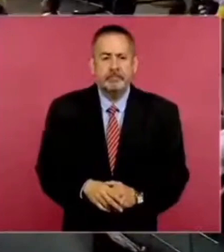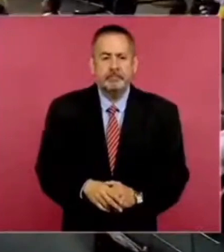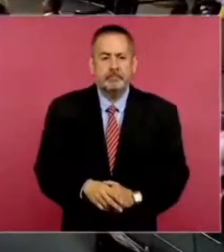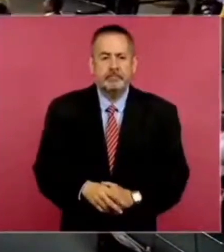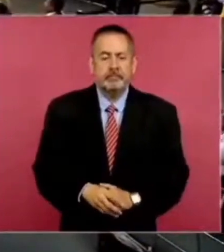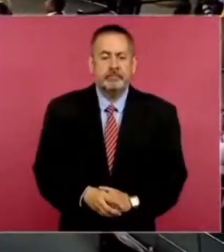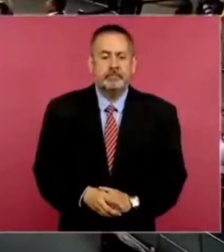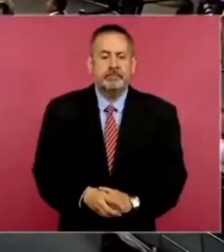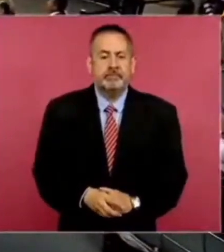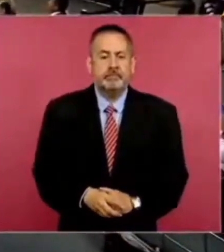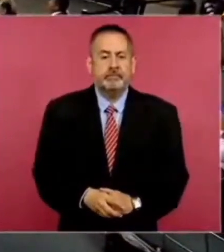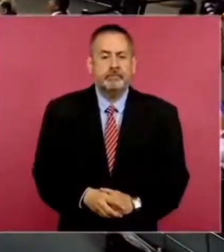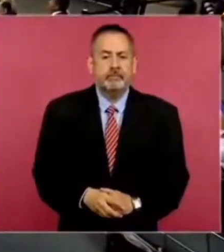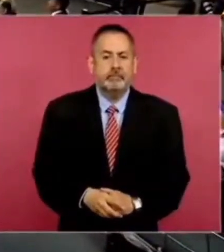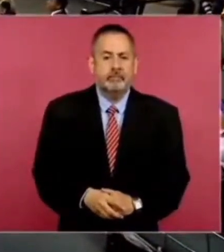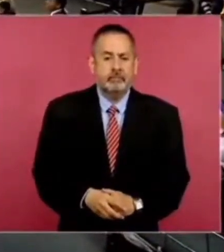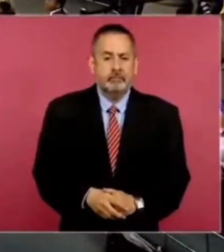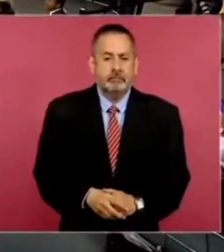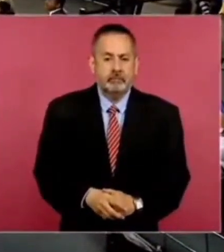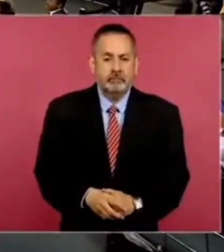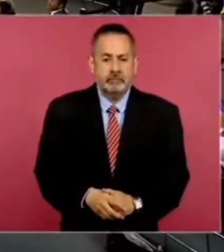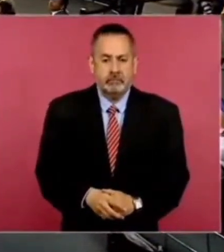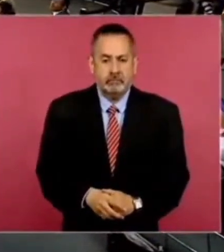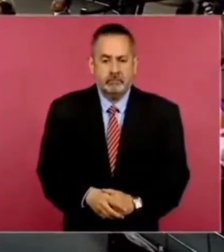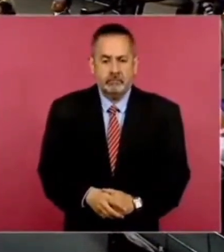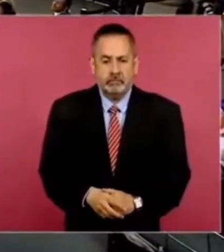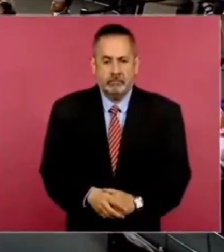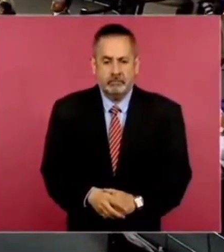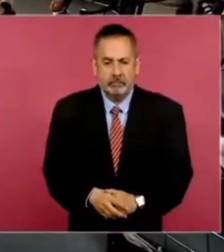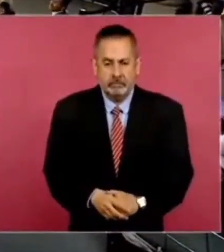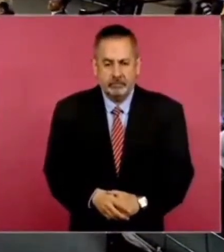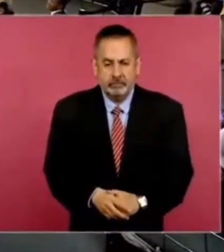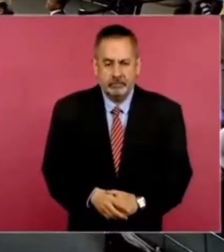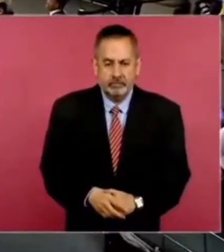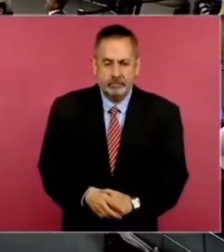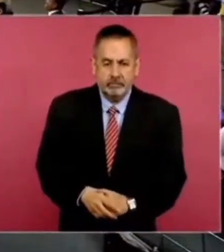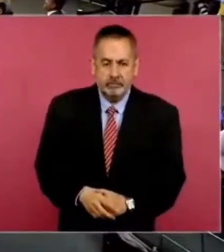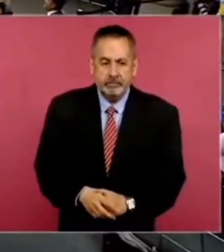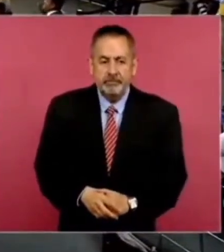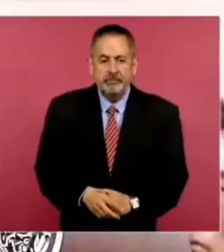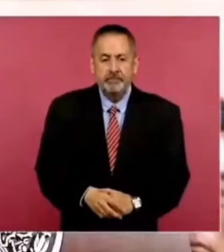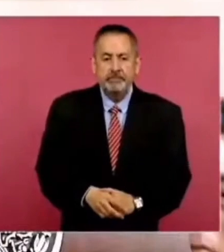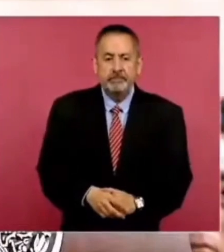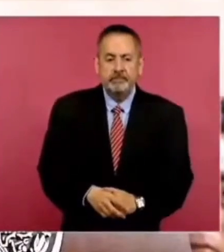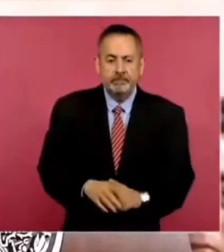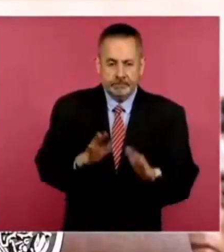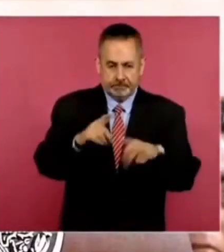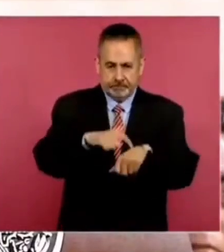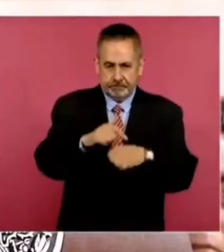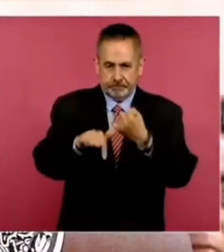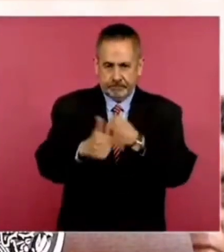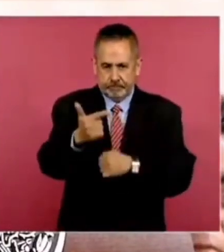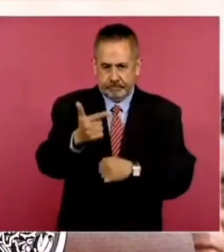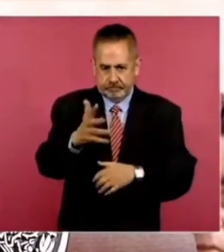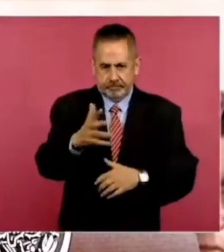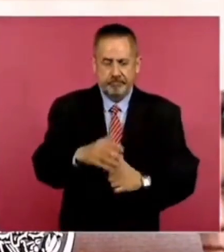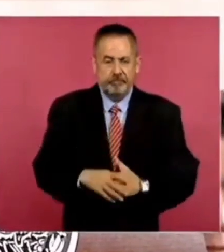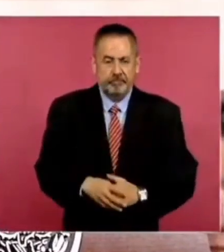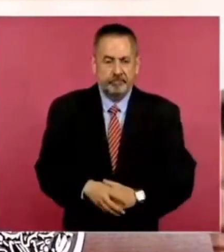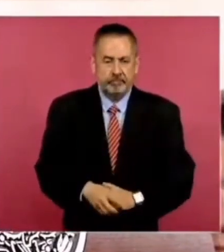La reunión del gabinete de sobre migración, ¿a qué hora será, presidente? Como a las 12.